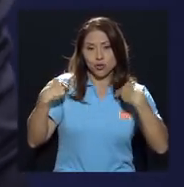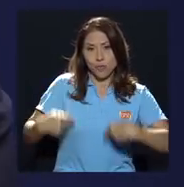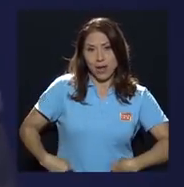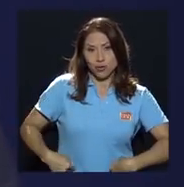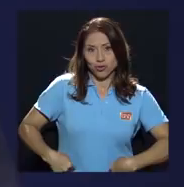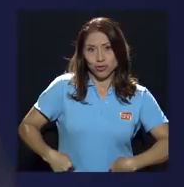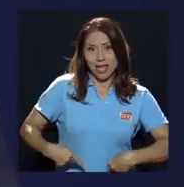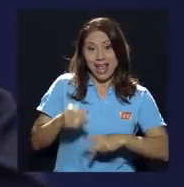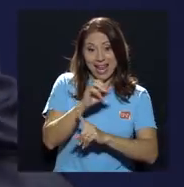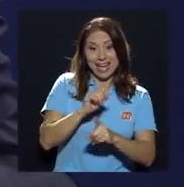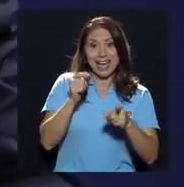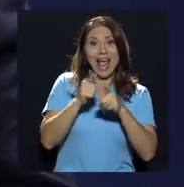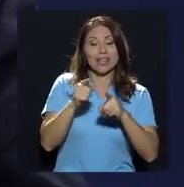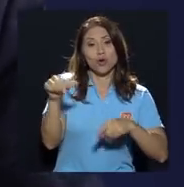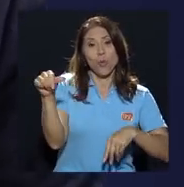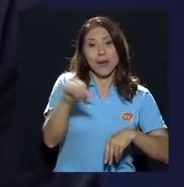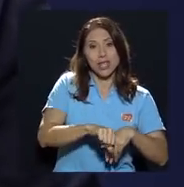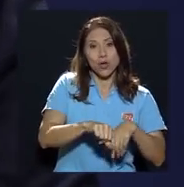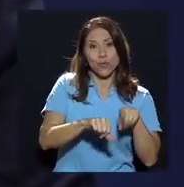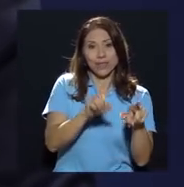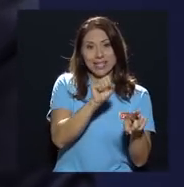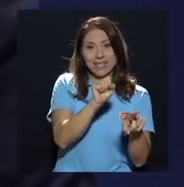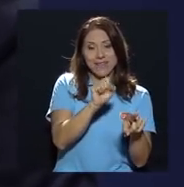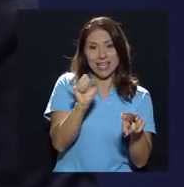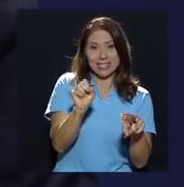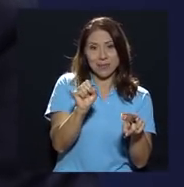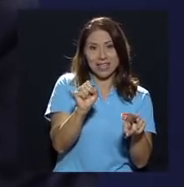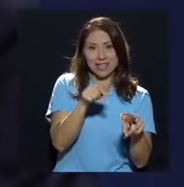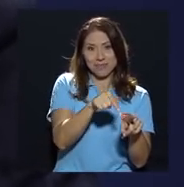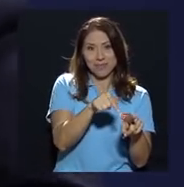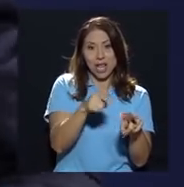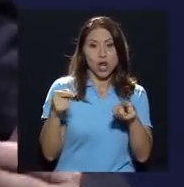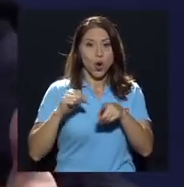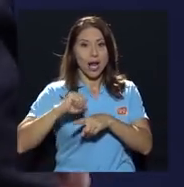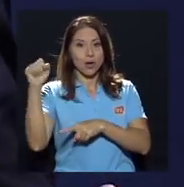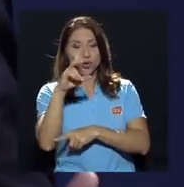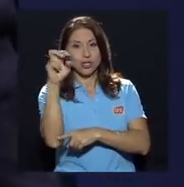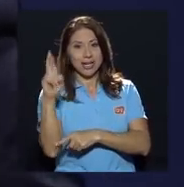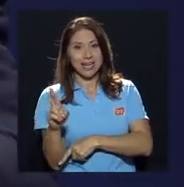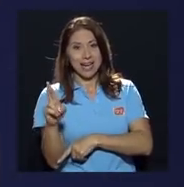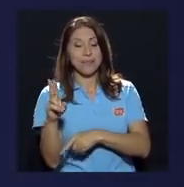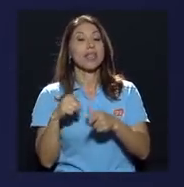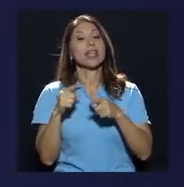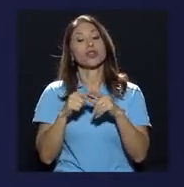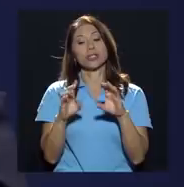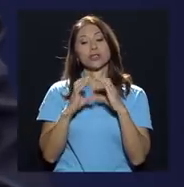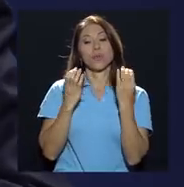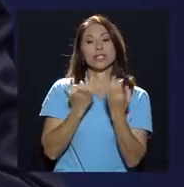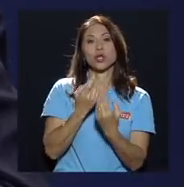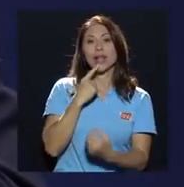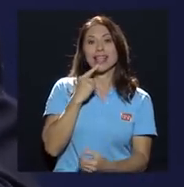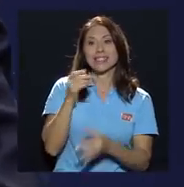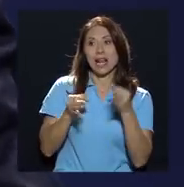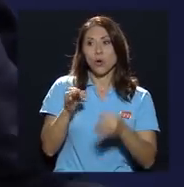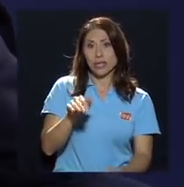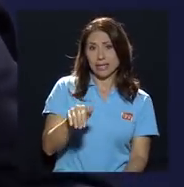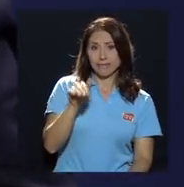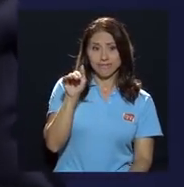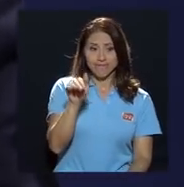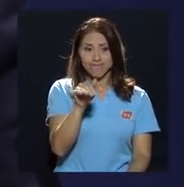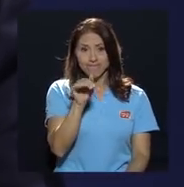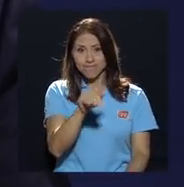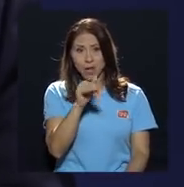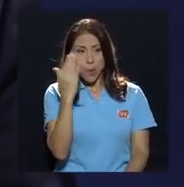lo perdió steffen schmidt lo que no el gobierno costa rica entonces la comisión viene el gobierno le dice a la corte mire por qué no